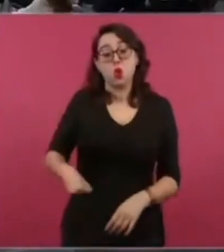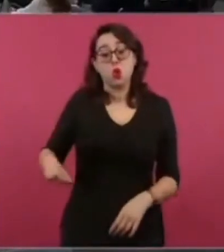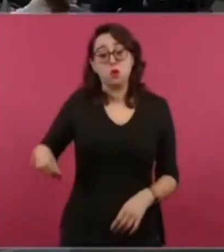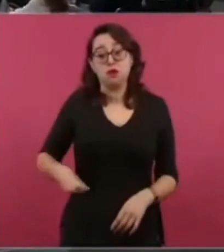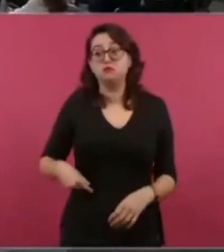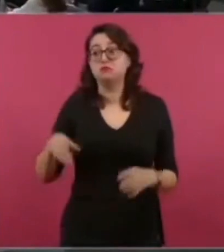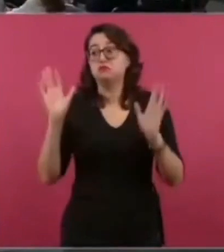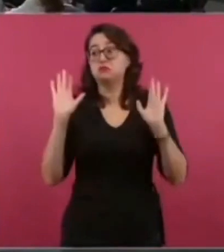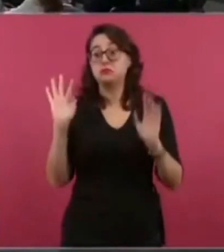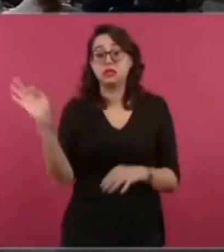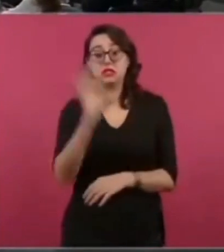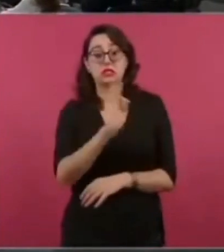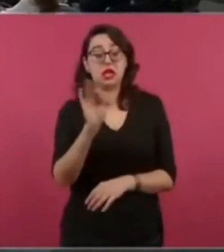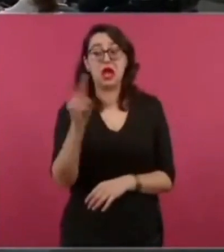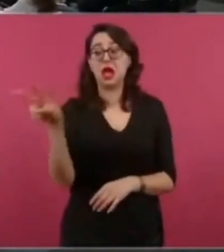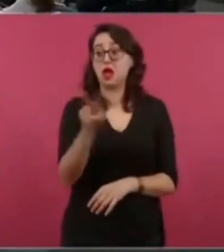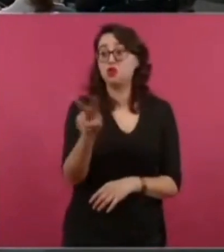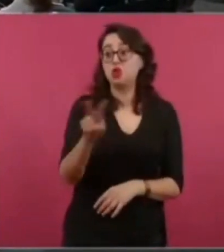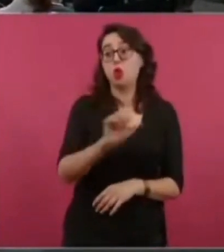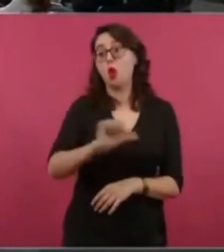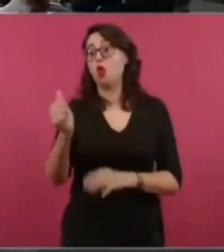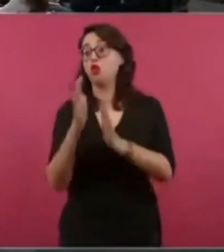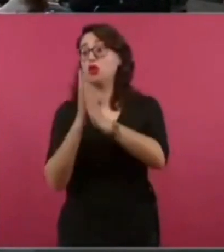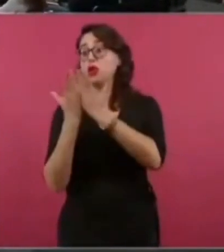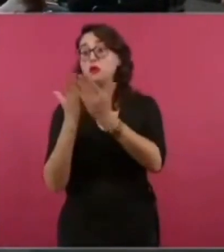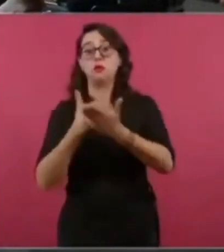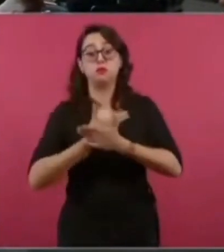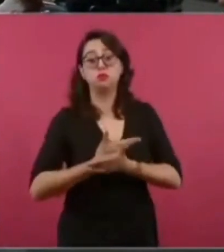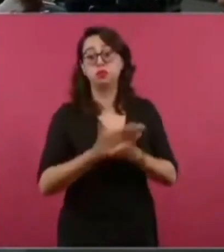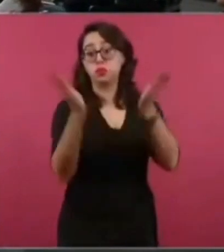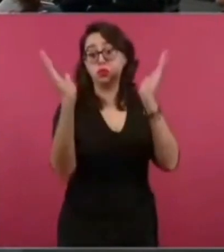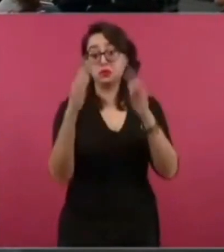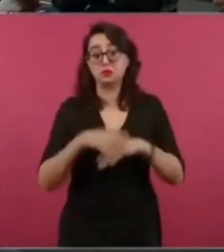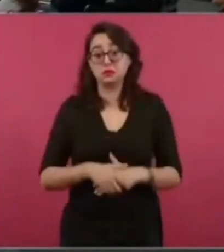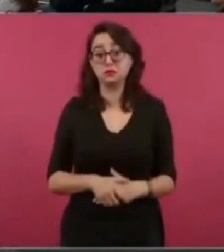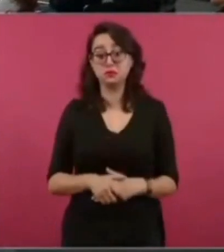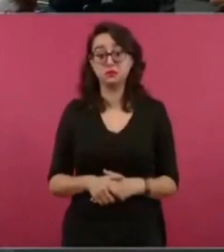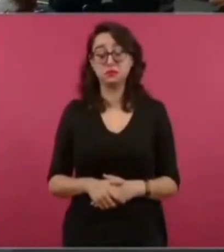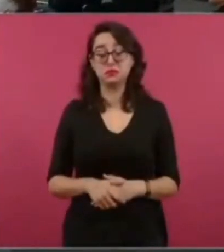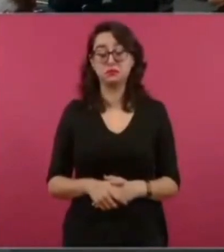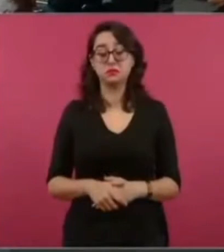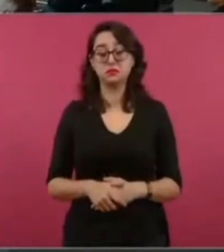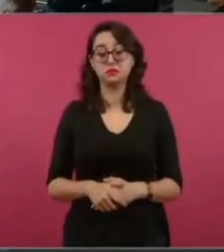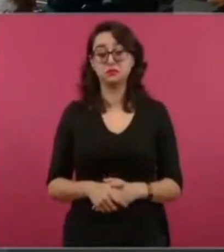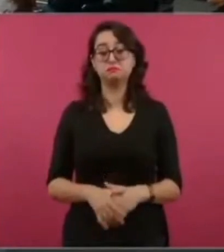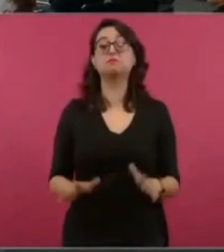irresponsables y deshonestos y politiqueros,